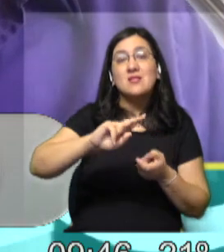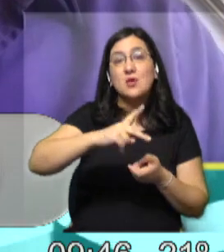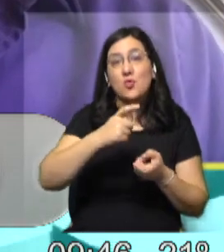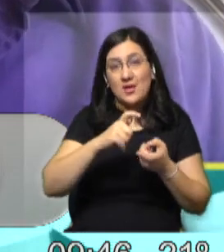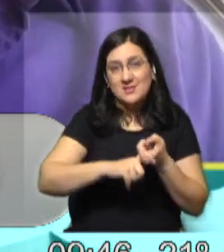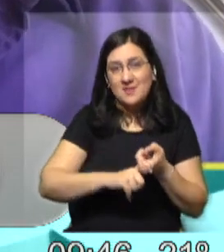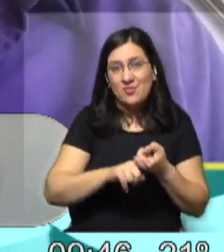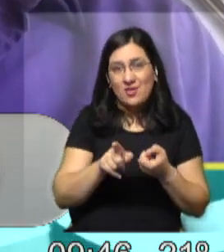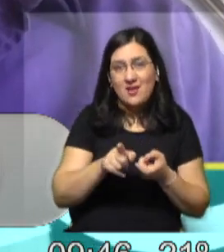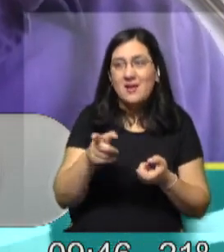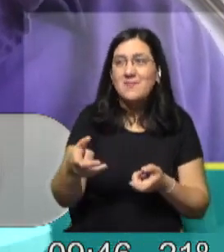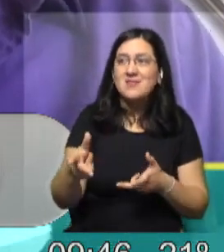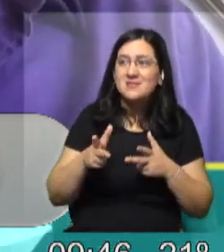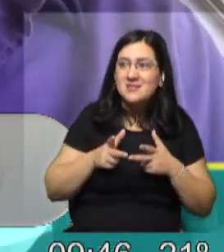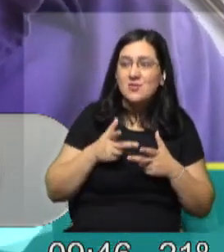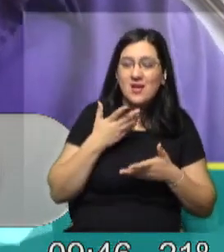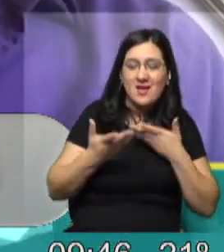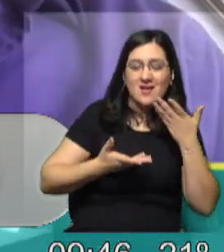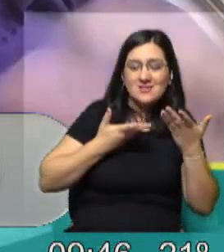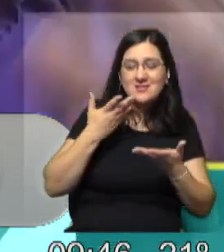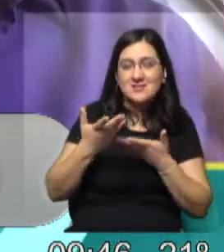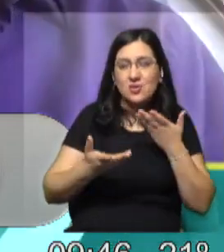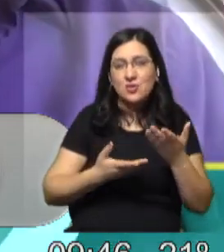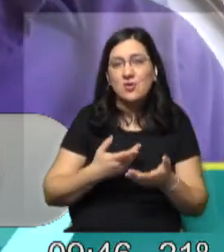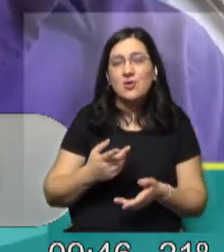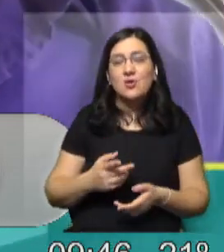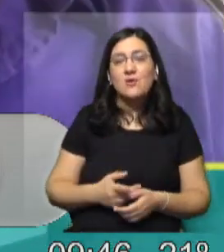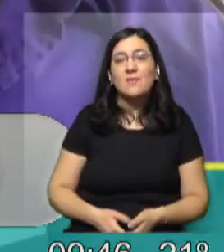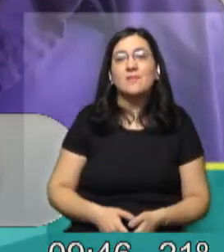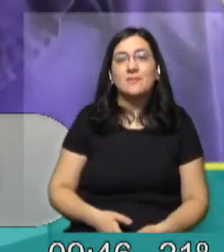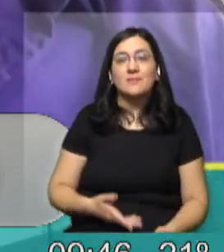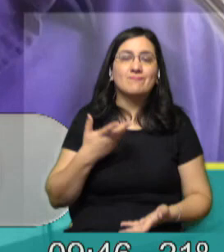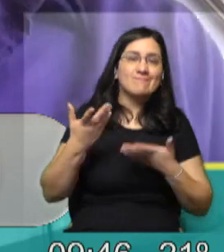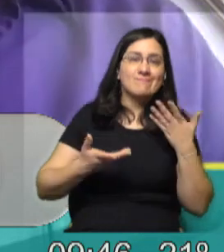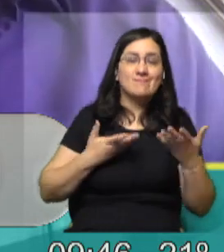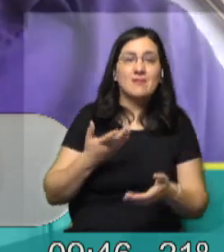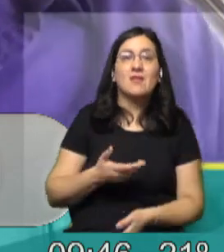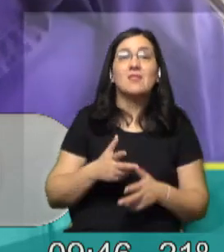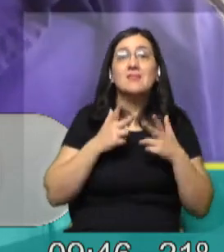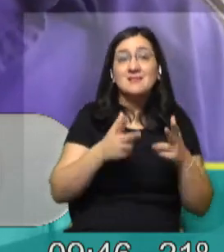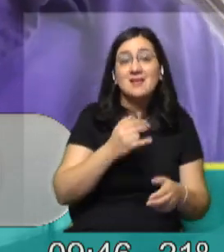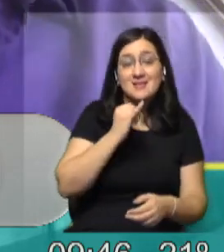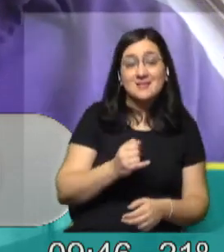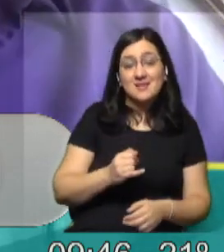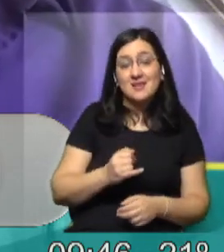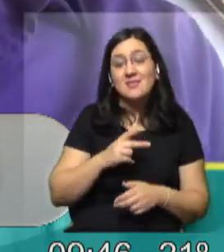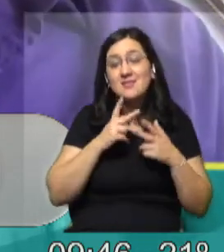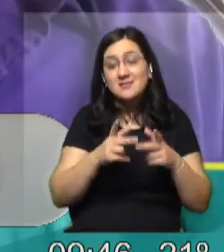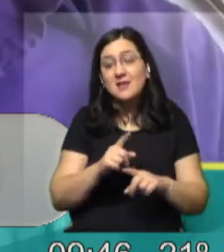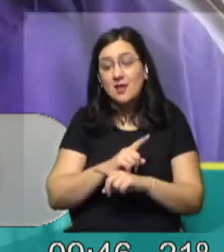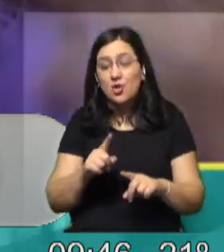eh él decía en una canción dicen que sí dicen que no dicen que es primo del